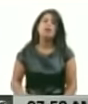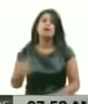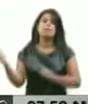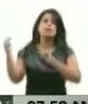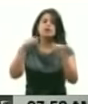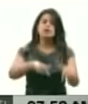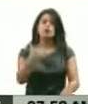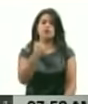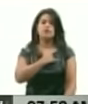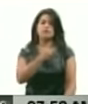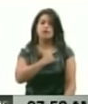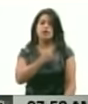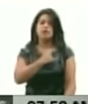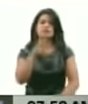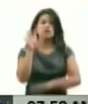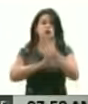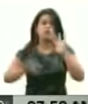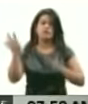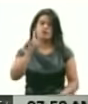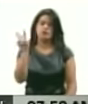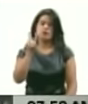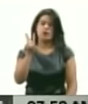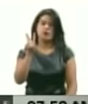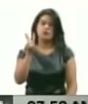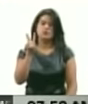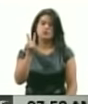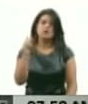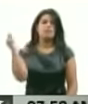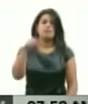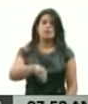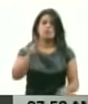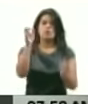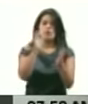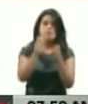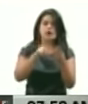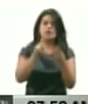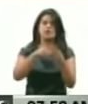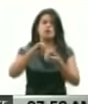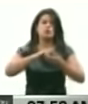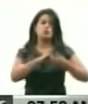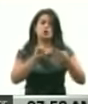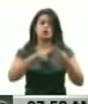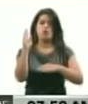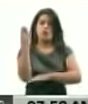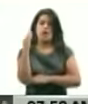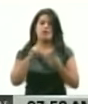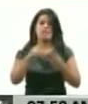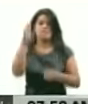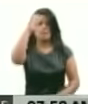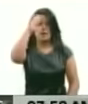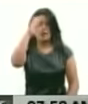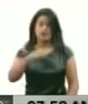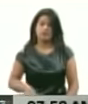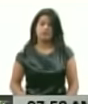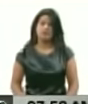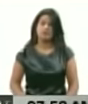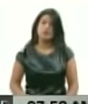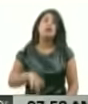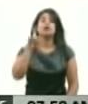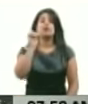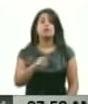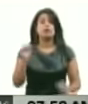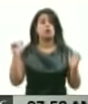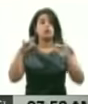universidades de todo el país. Nos visitó Nueva Esparta, Trujillo, Lara, Barinas, con no solamente en calidad